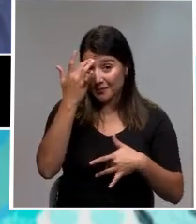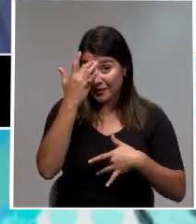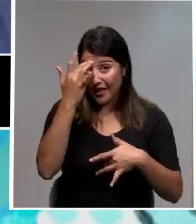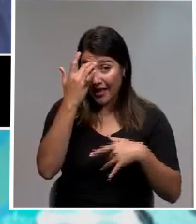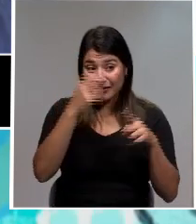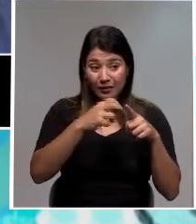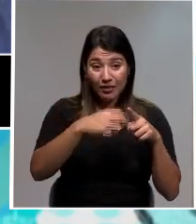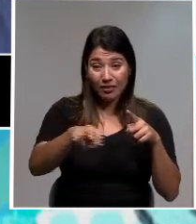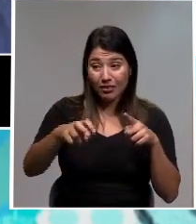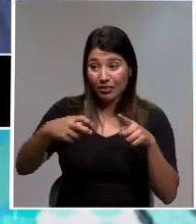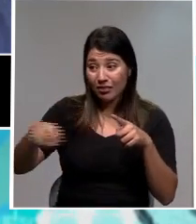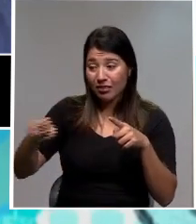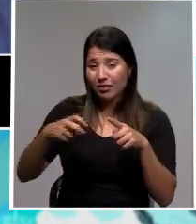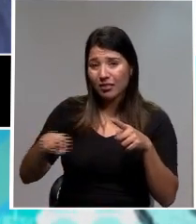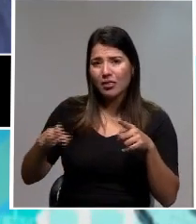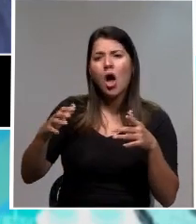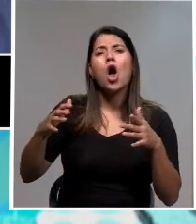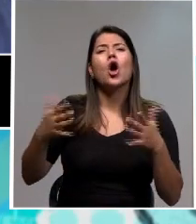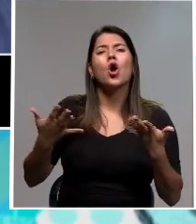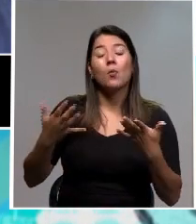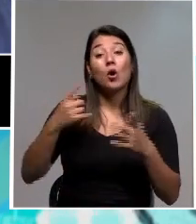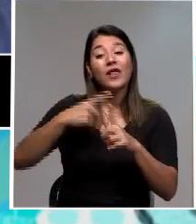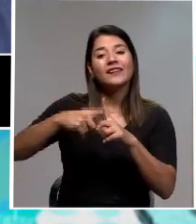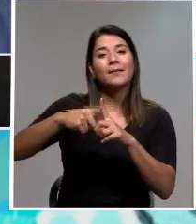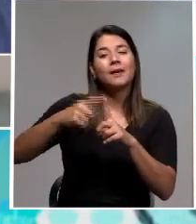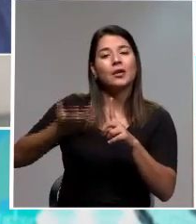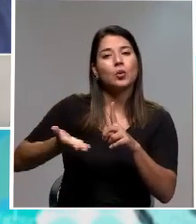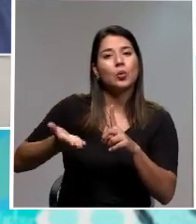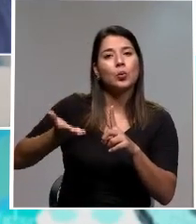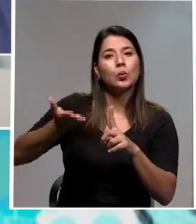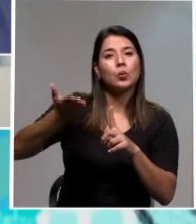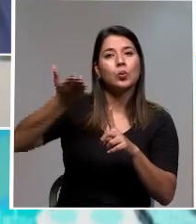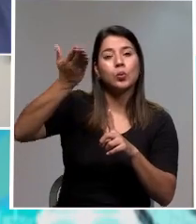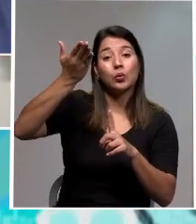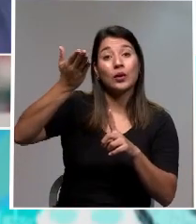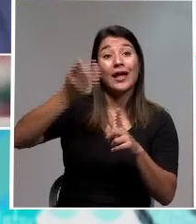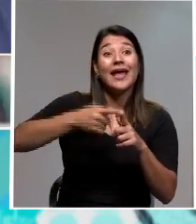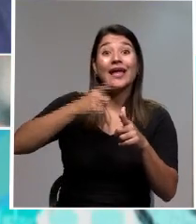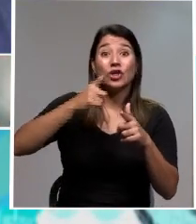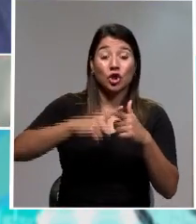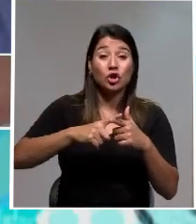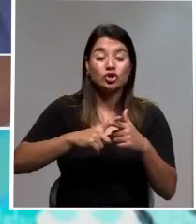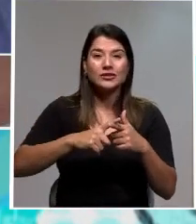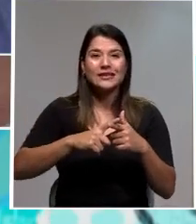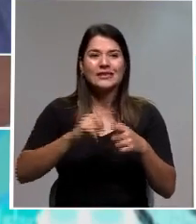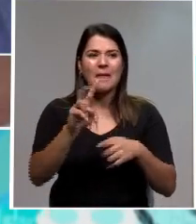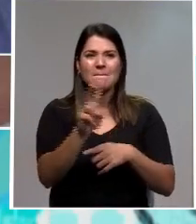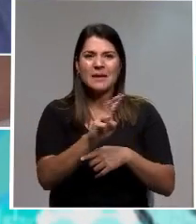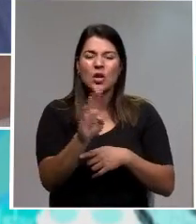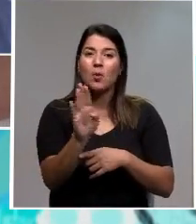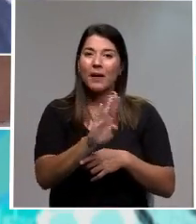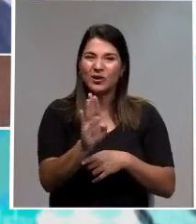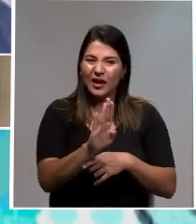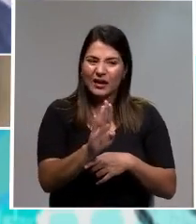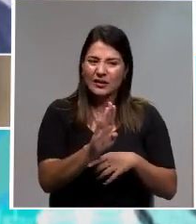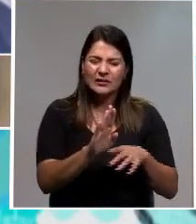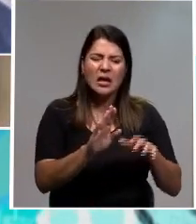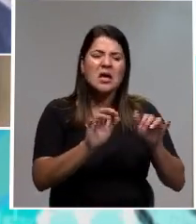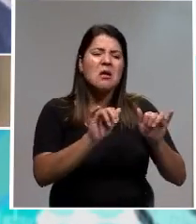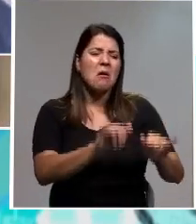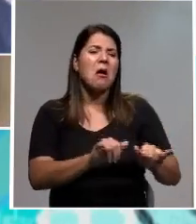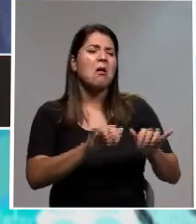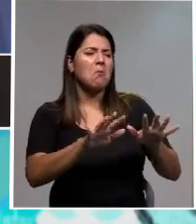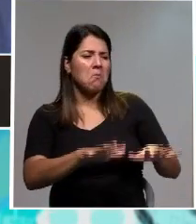en la temperatura, empiecen a migrar de zonas que eran cálidas, de zonas que